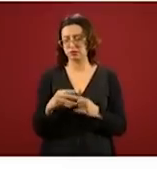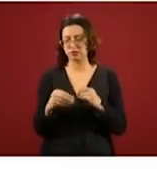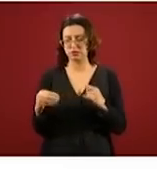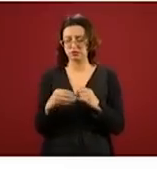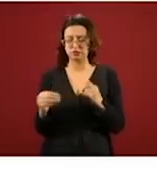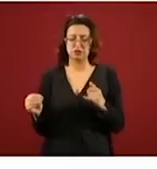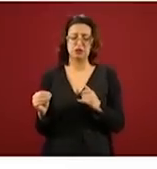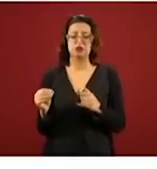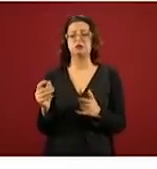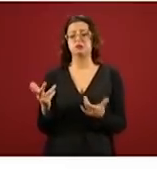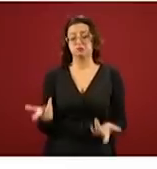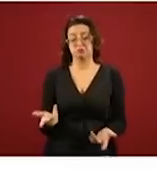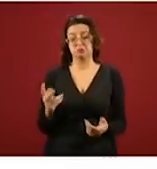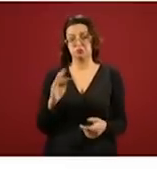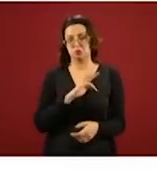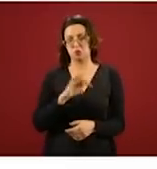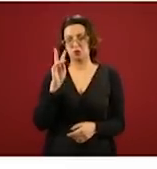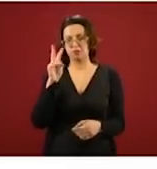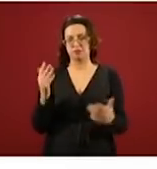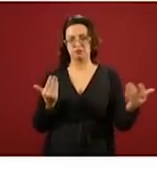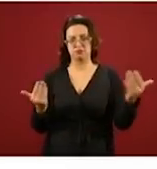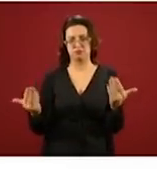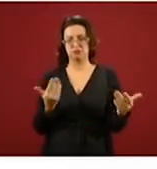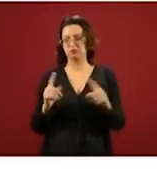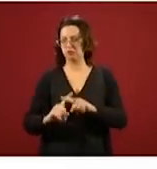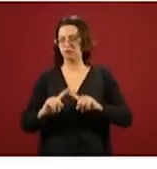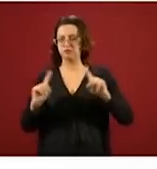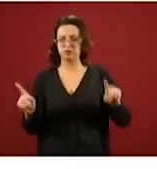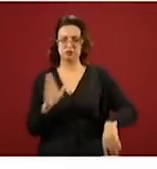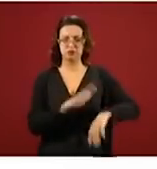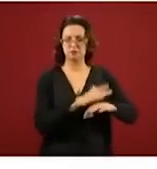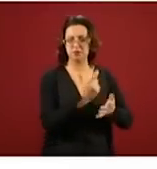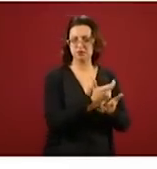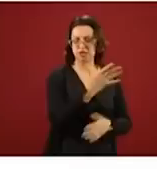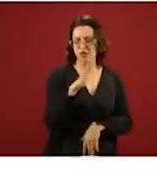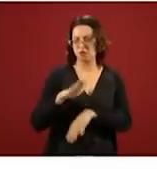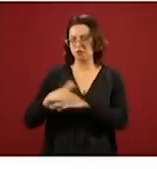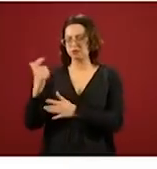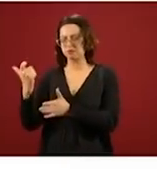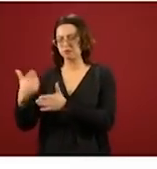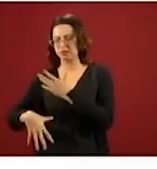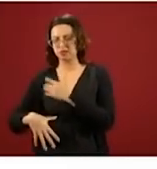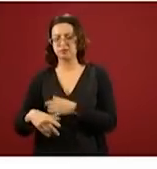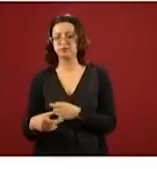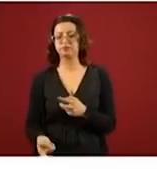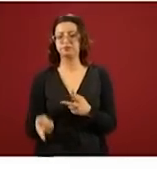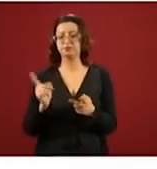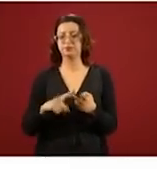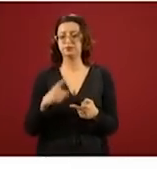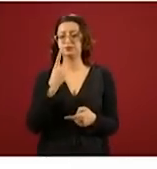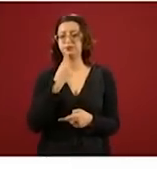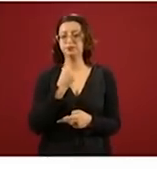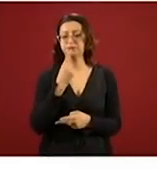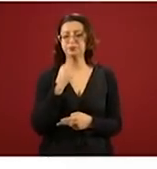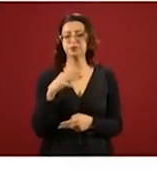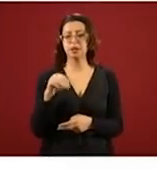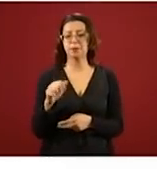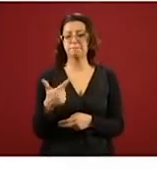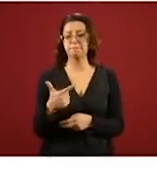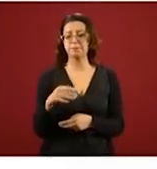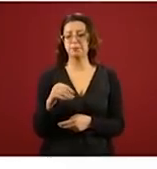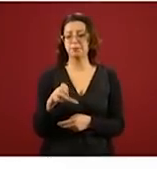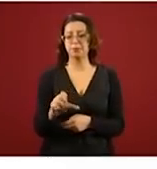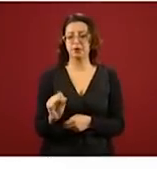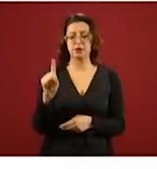una diferencia muy significativa entre el más alto y el más bajo en premium el súper servicio los mangos en